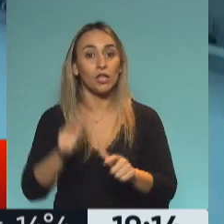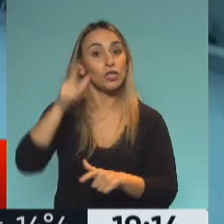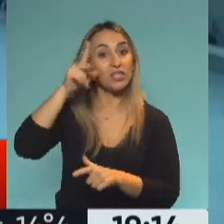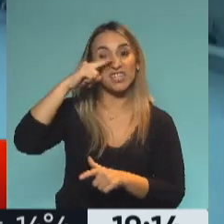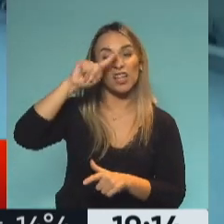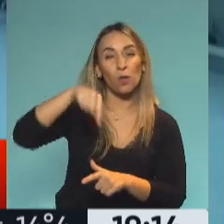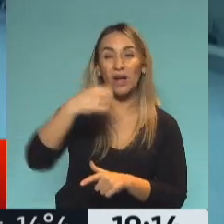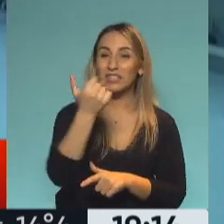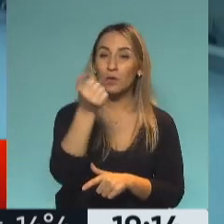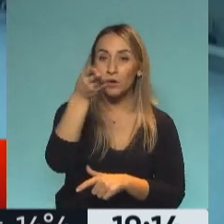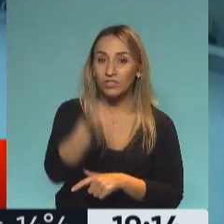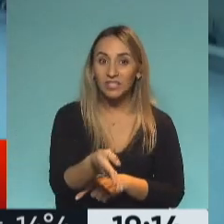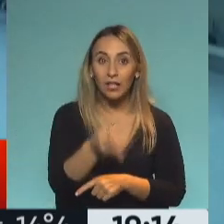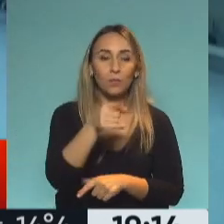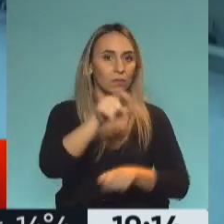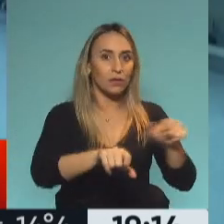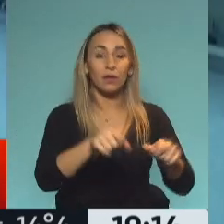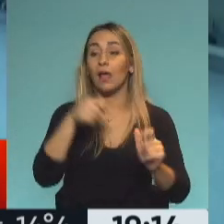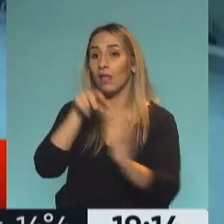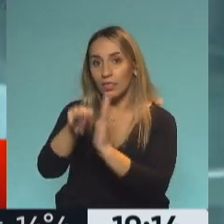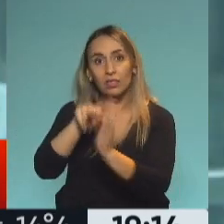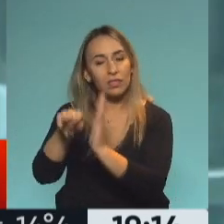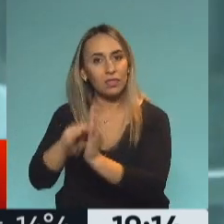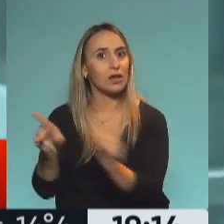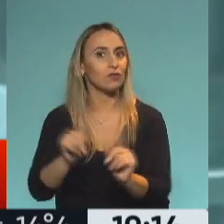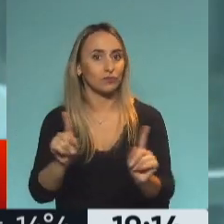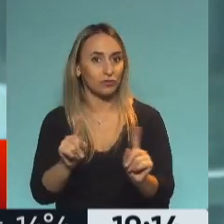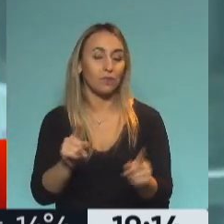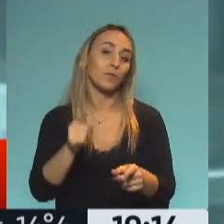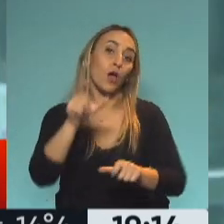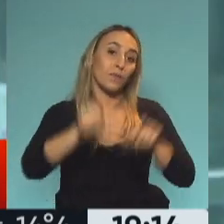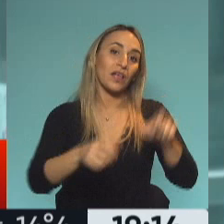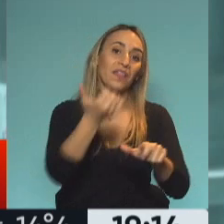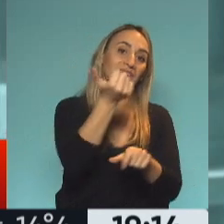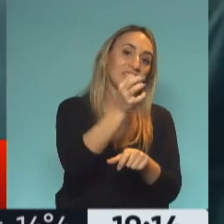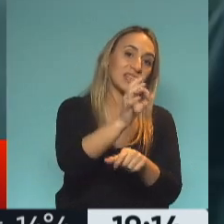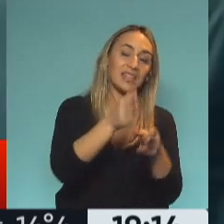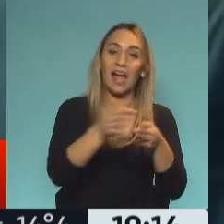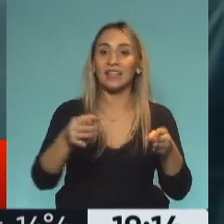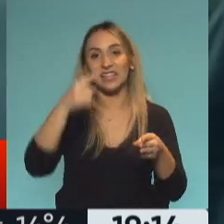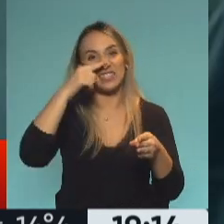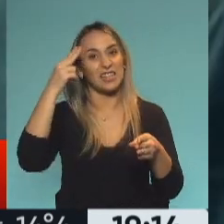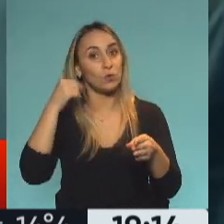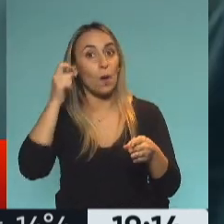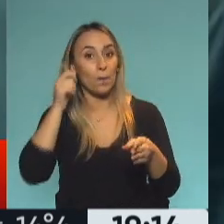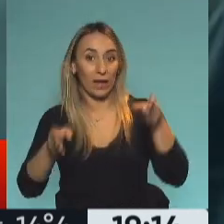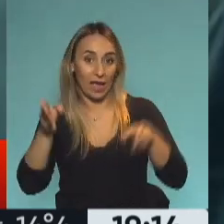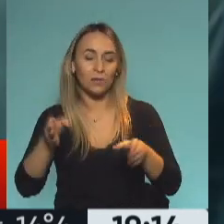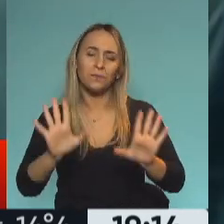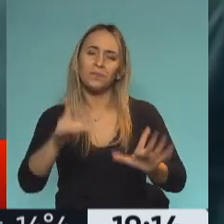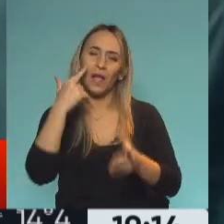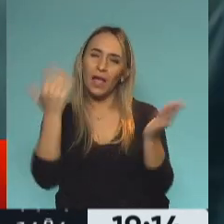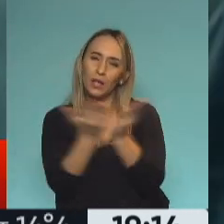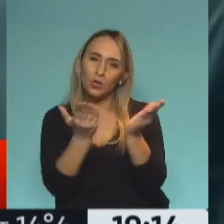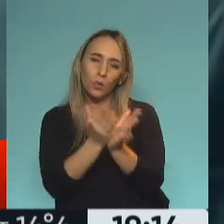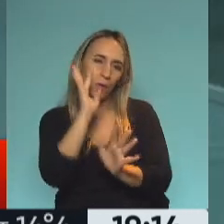87,6% para reducir hospitalizaciones de personas de 60 a 79 años. El estudio se hizo sobre un